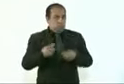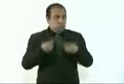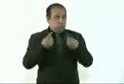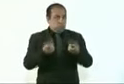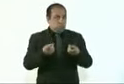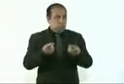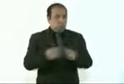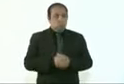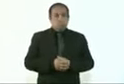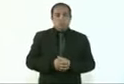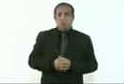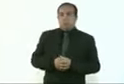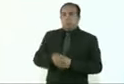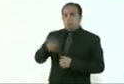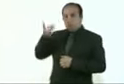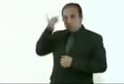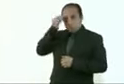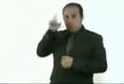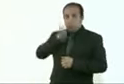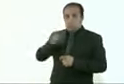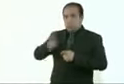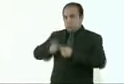La doctora Ipe.